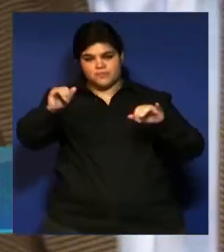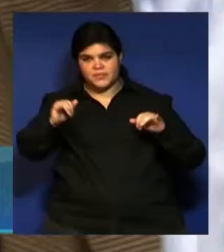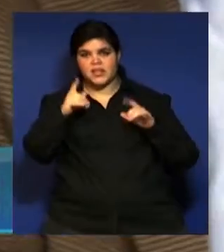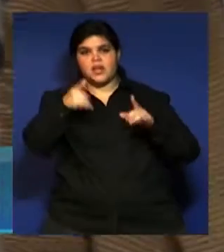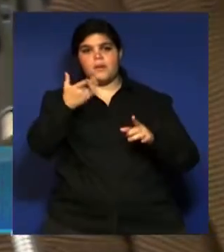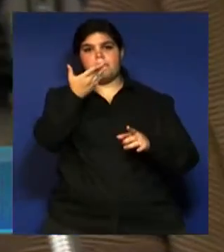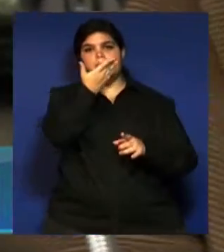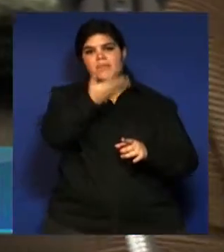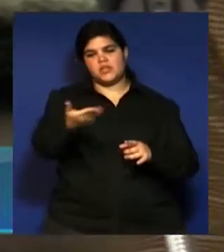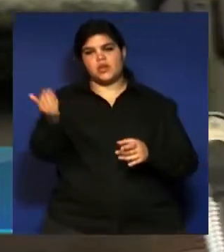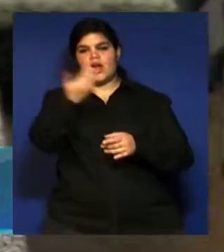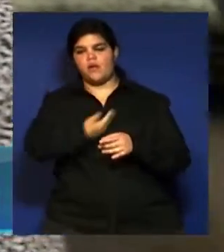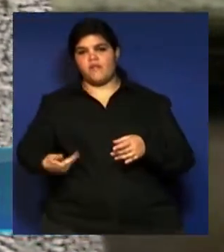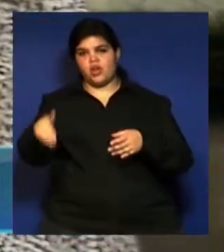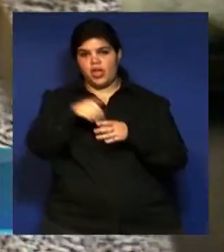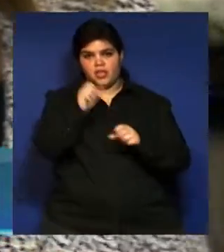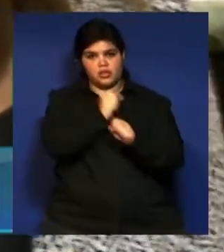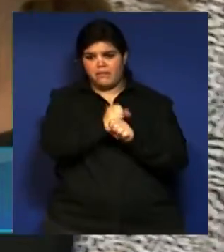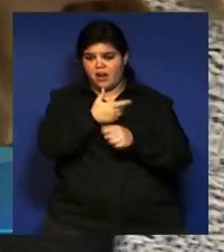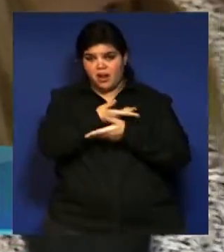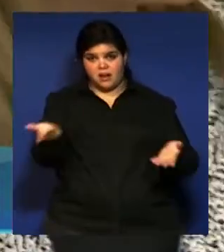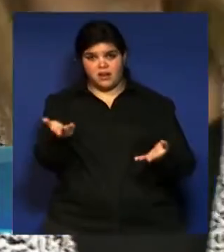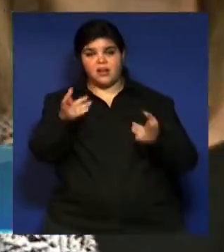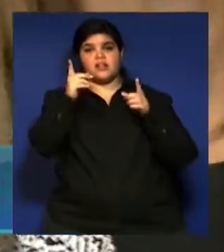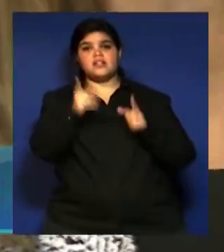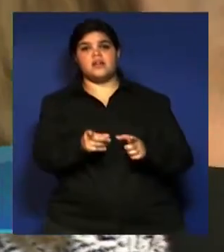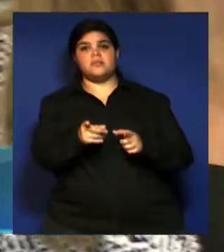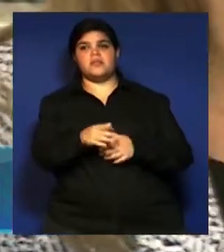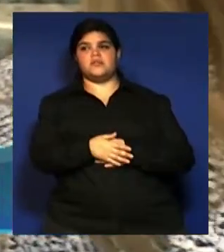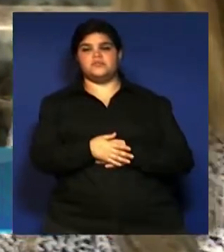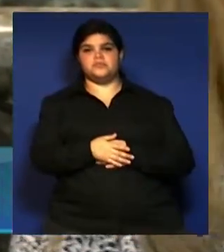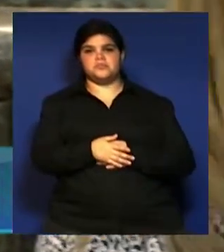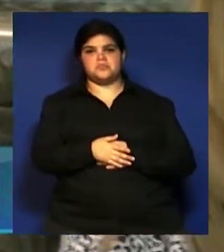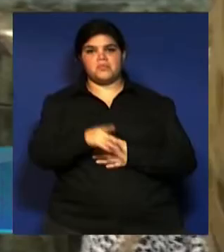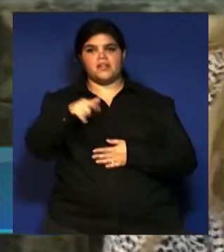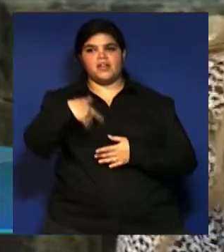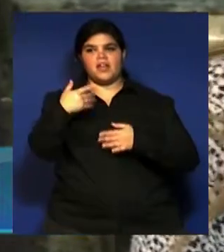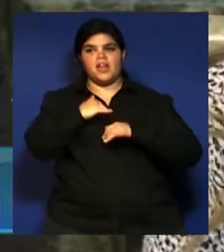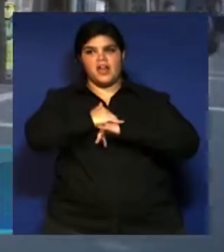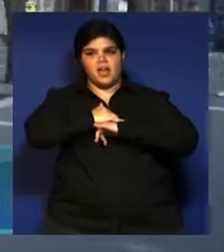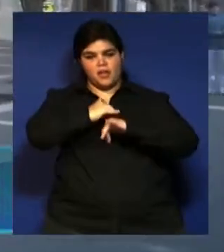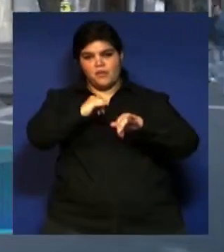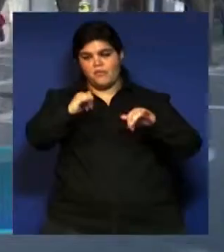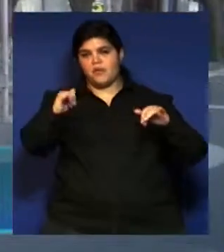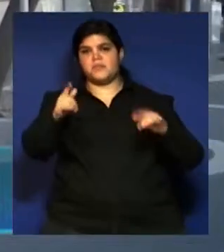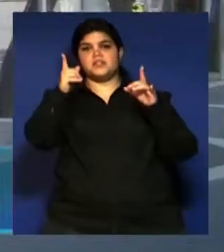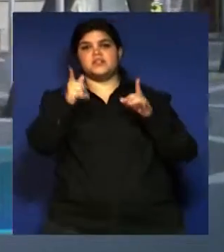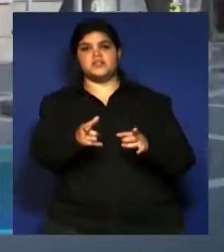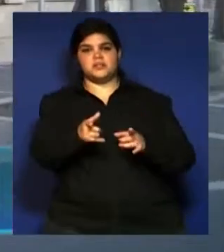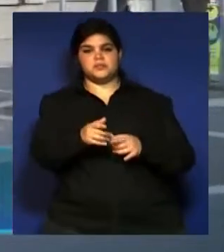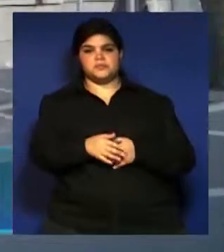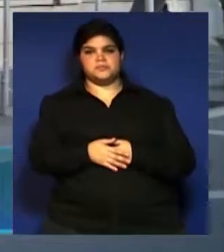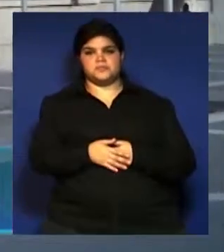y empleados, una adecuada regulación de lo que es el lobby y la posibilidad de que se